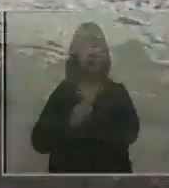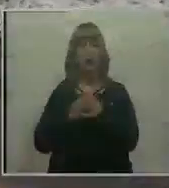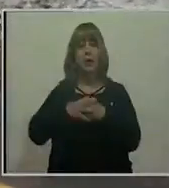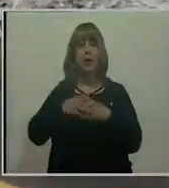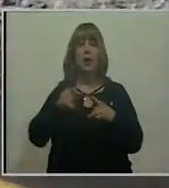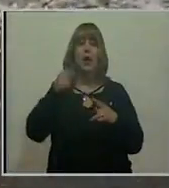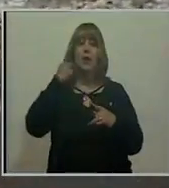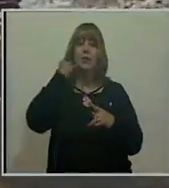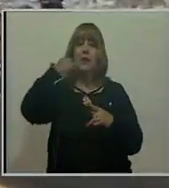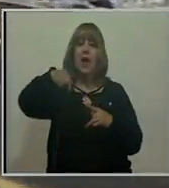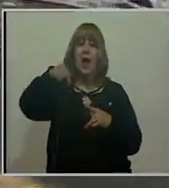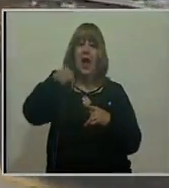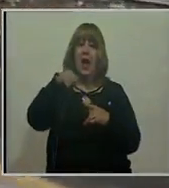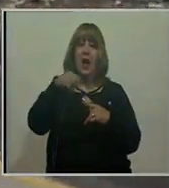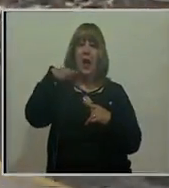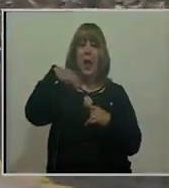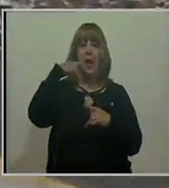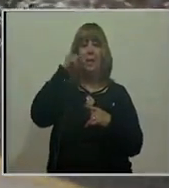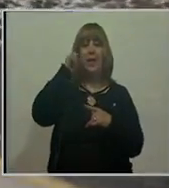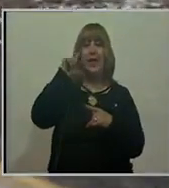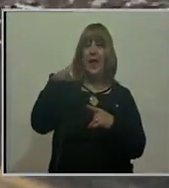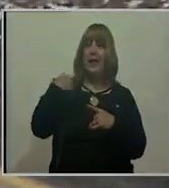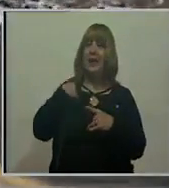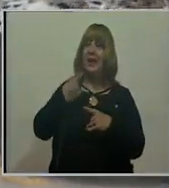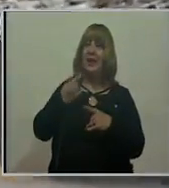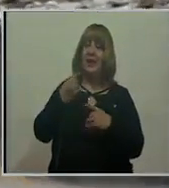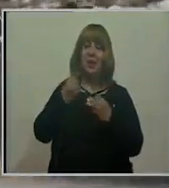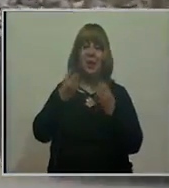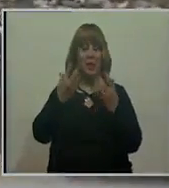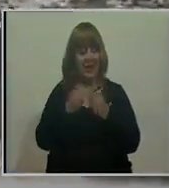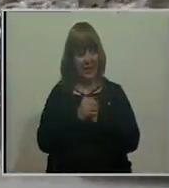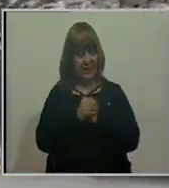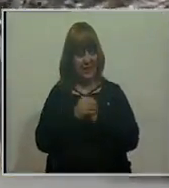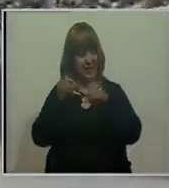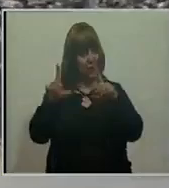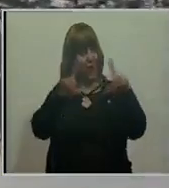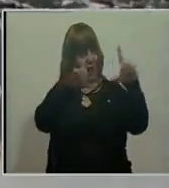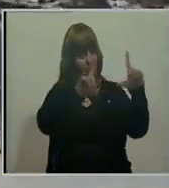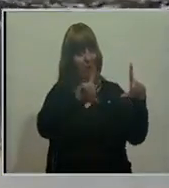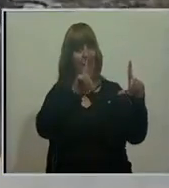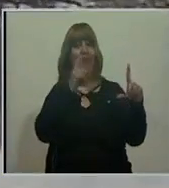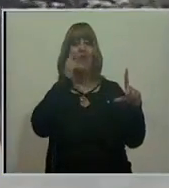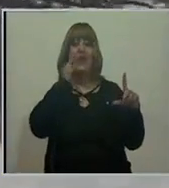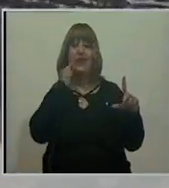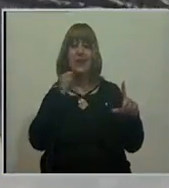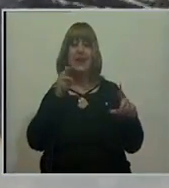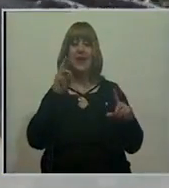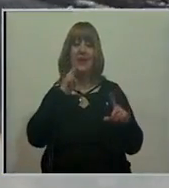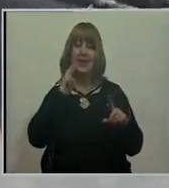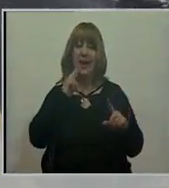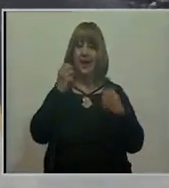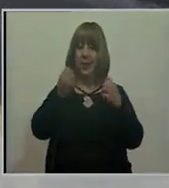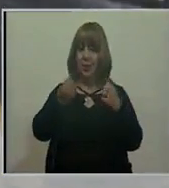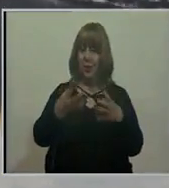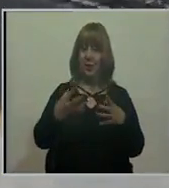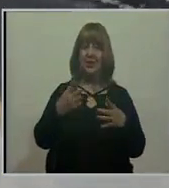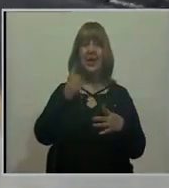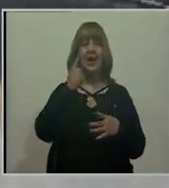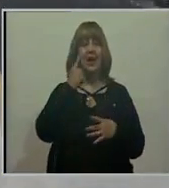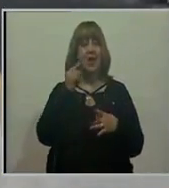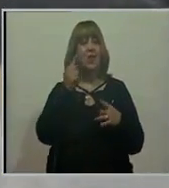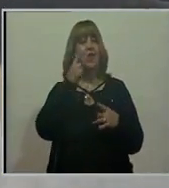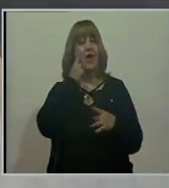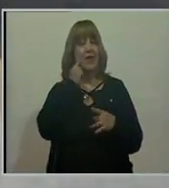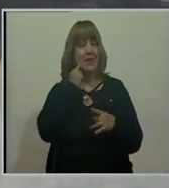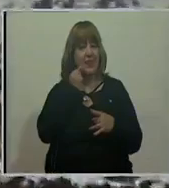Me taparon ya la bolsa, don Miguel Pelaitay, buen día, ¿cómo le va? Buen día, Ricardo. Buen día a todos en el canal. Muy